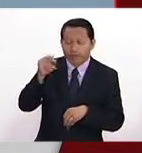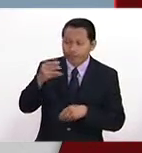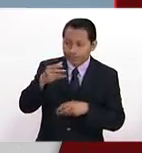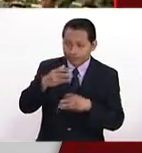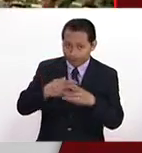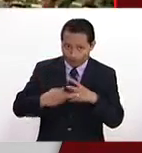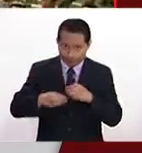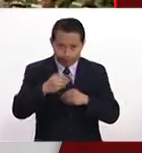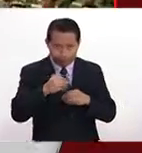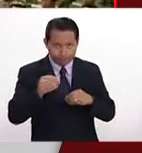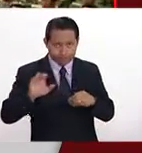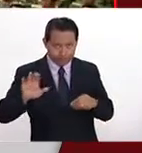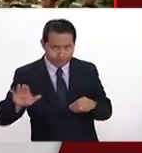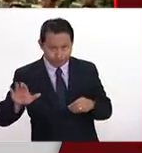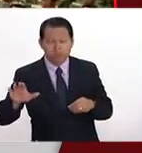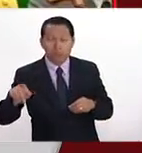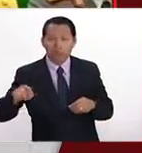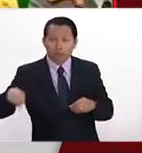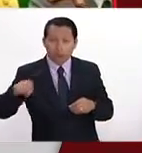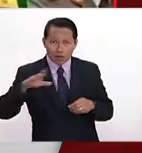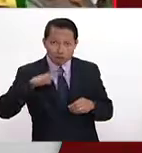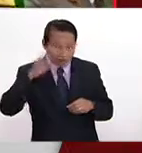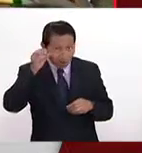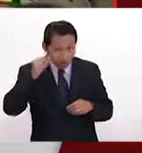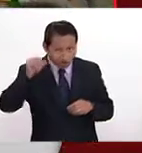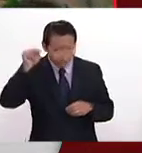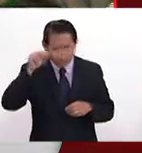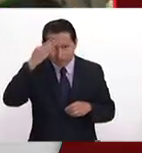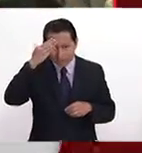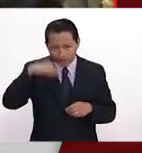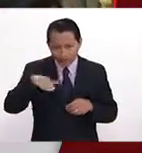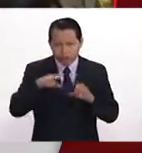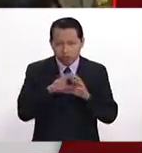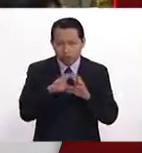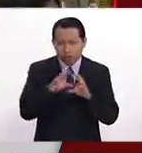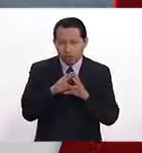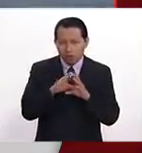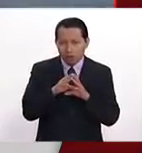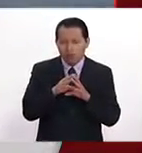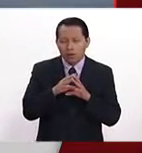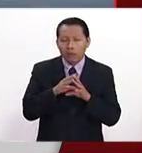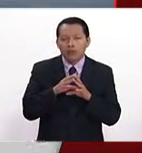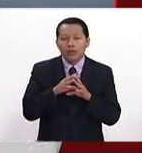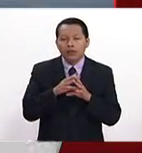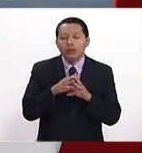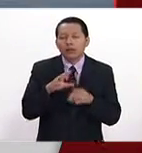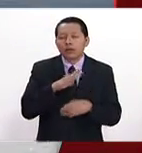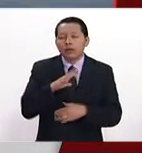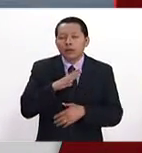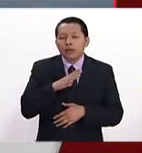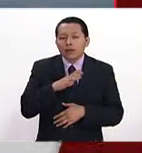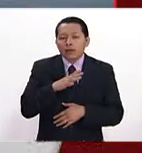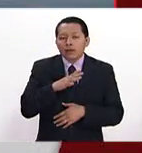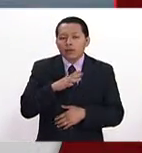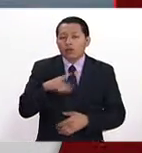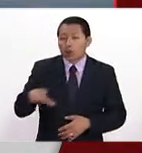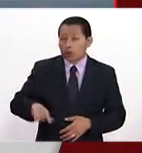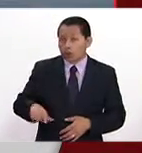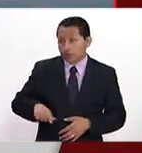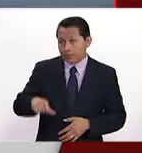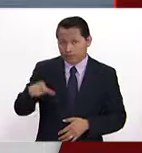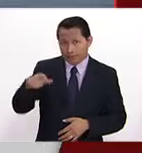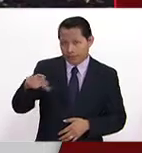lado está el tema de Corea del Norte. Sabemos que es un régimen con factores